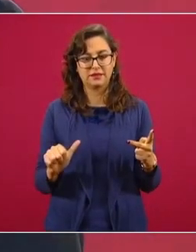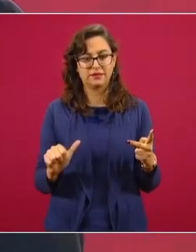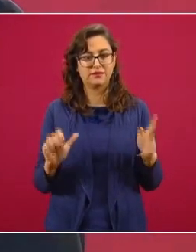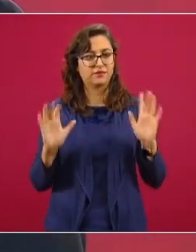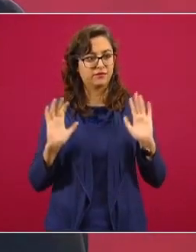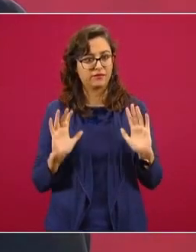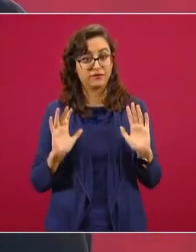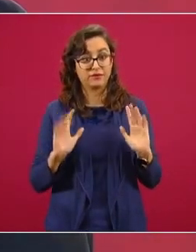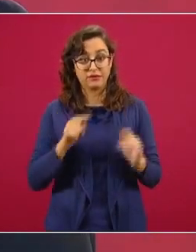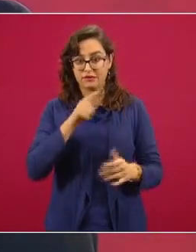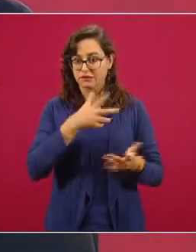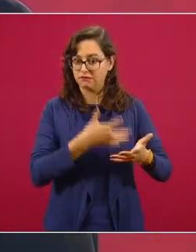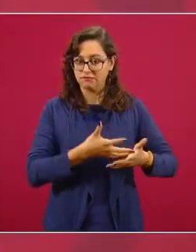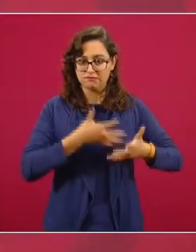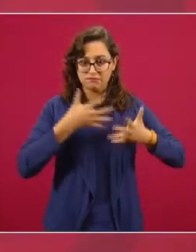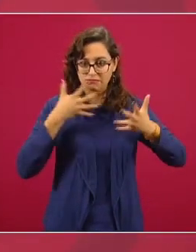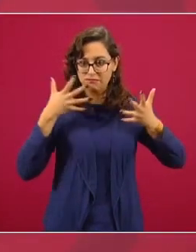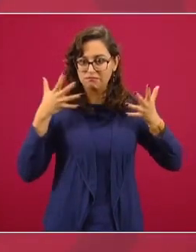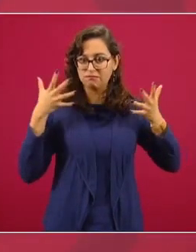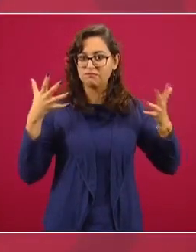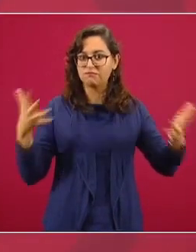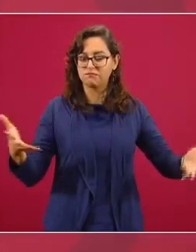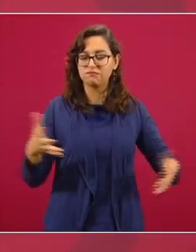y hasta ahí me quedo.